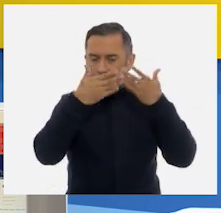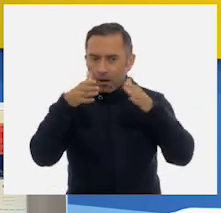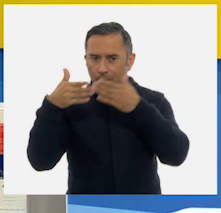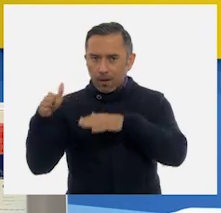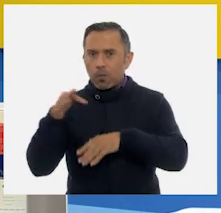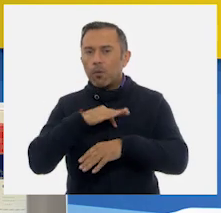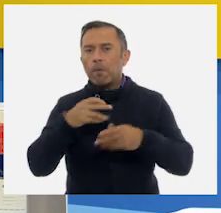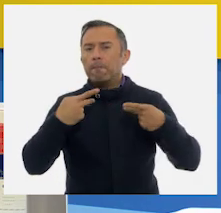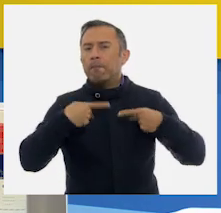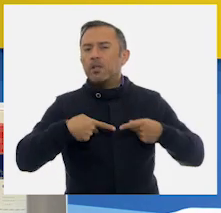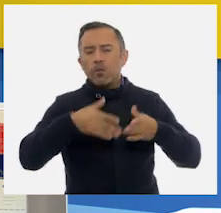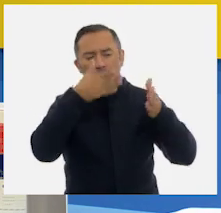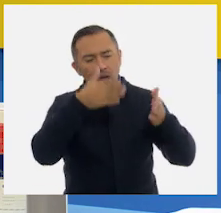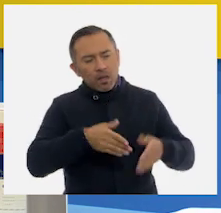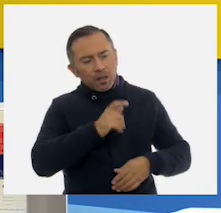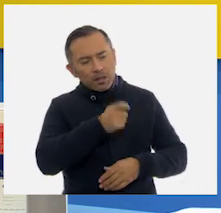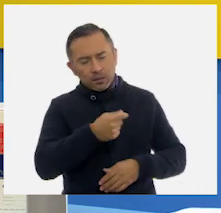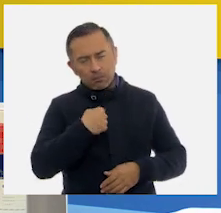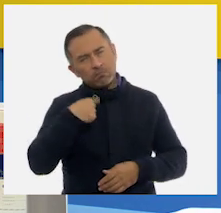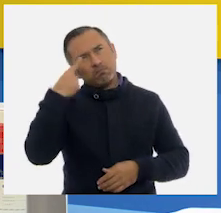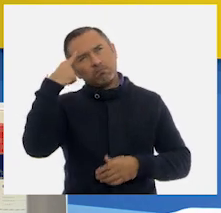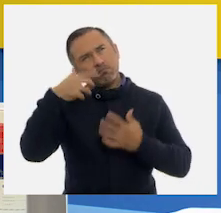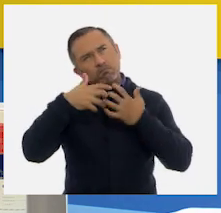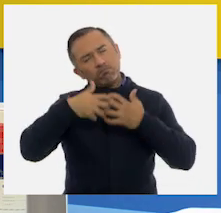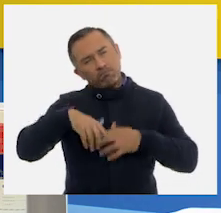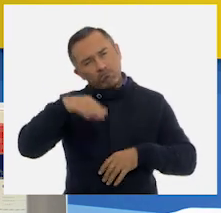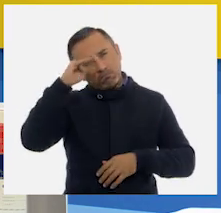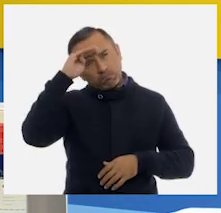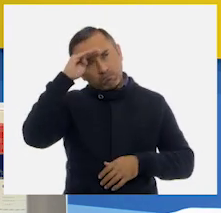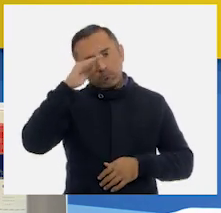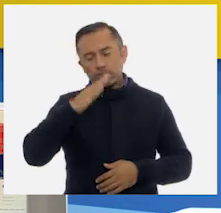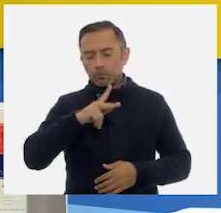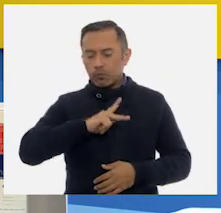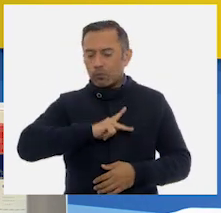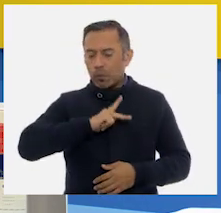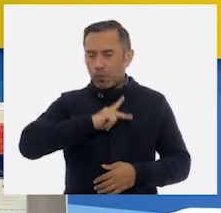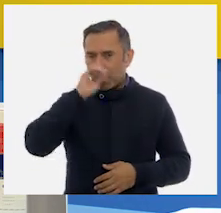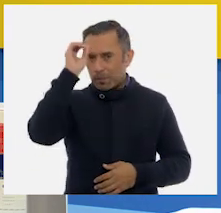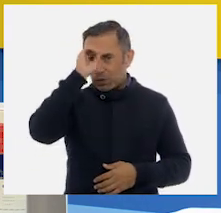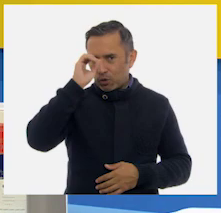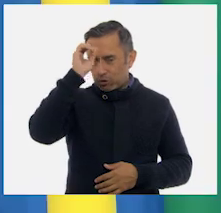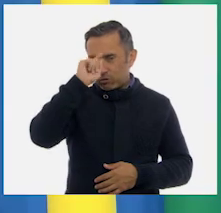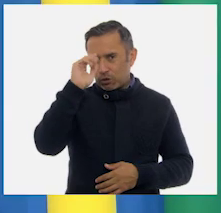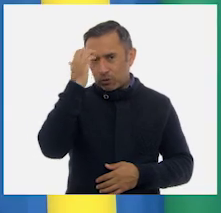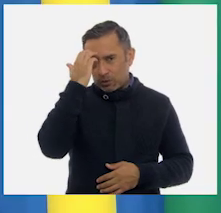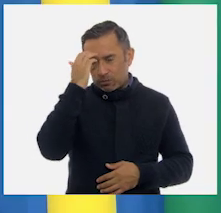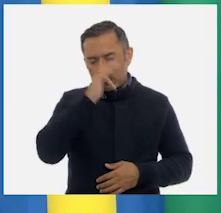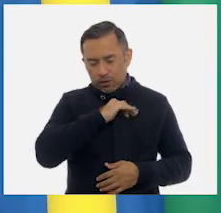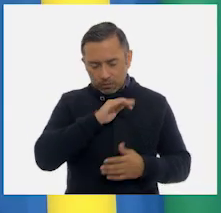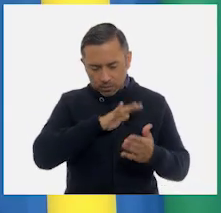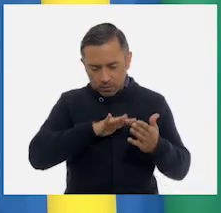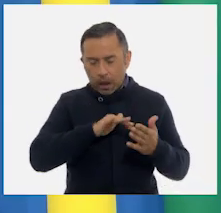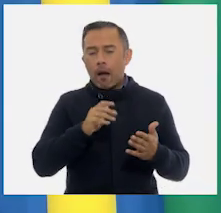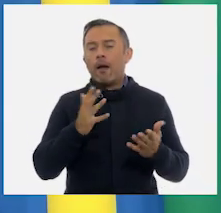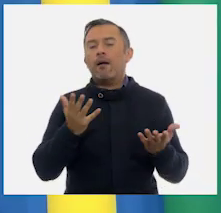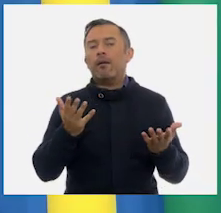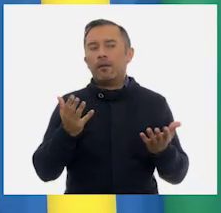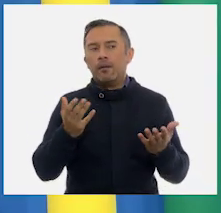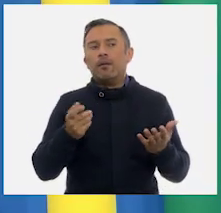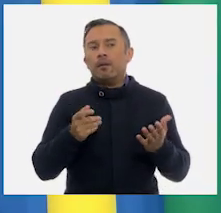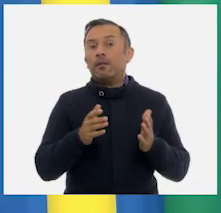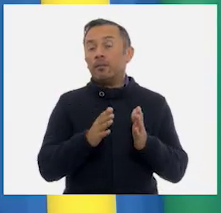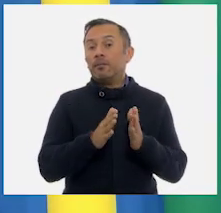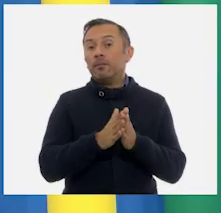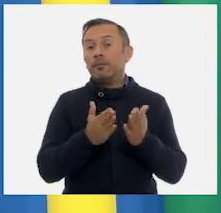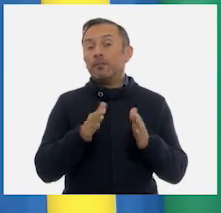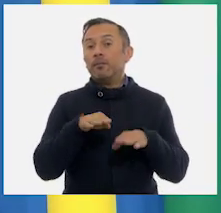reflexión y la posibilidad de construir nuestras propias opiniones y conocimientos. Ay, ya espero con ansia el relato que sobre